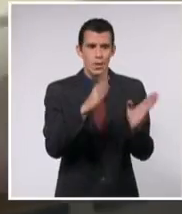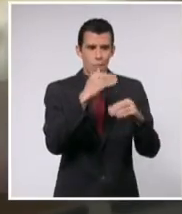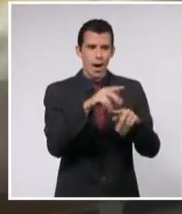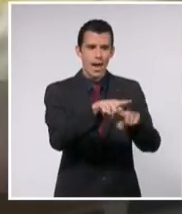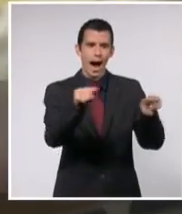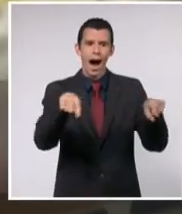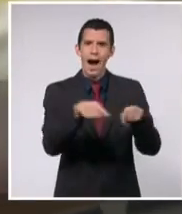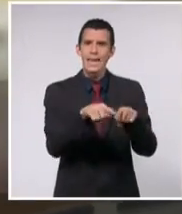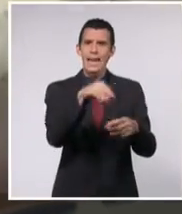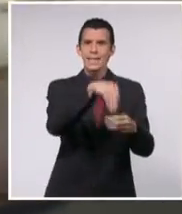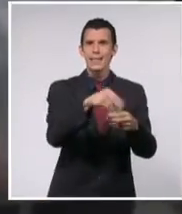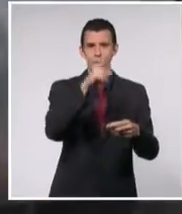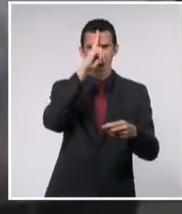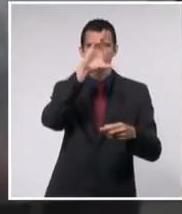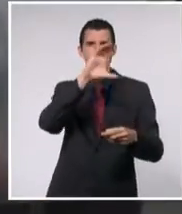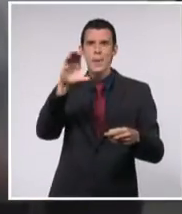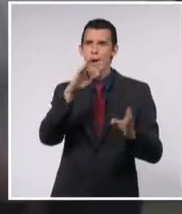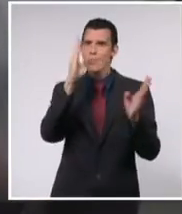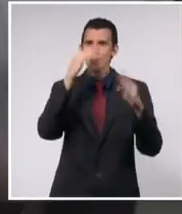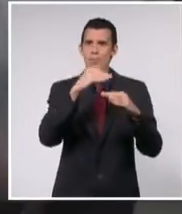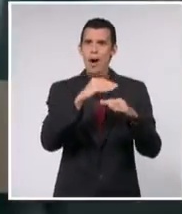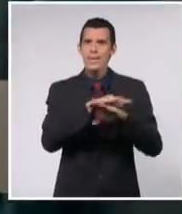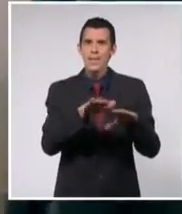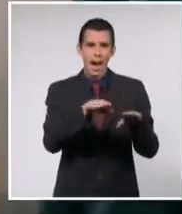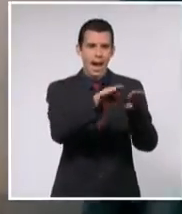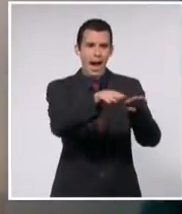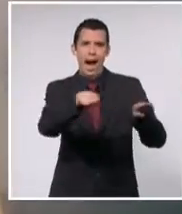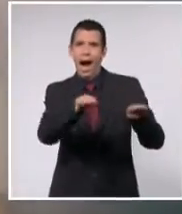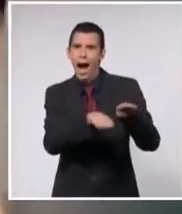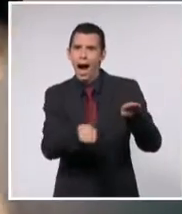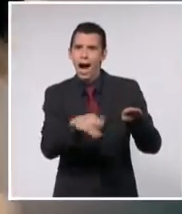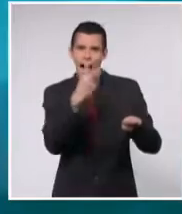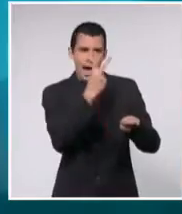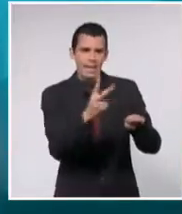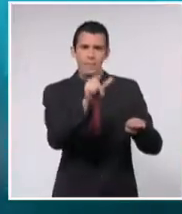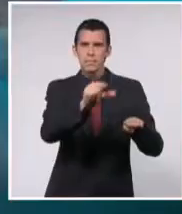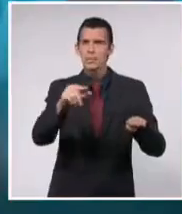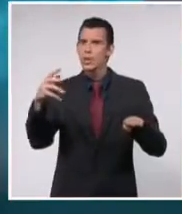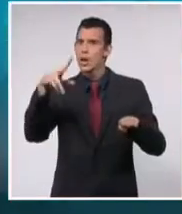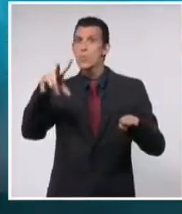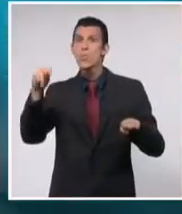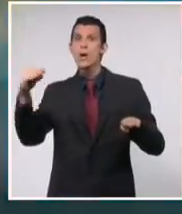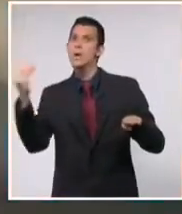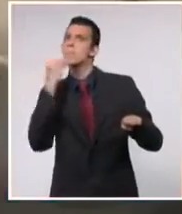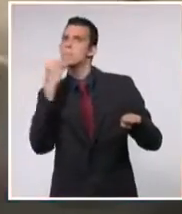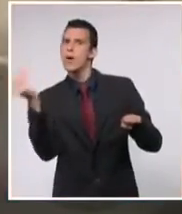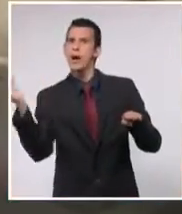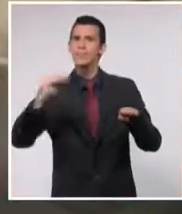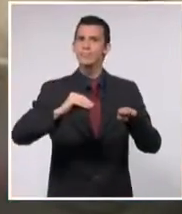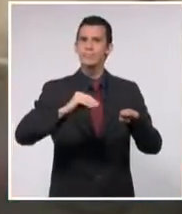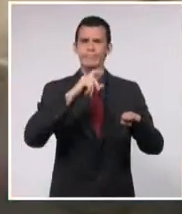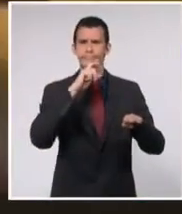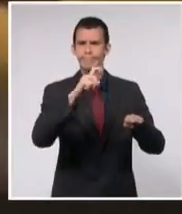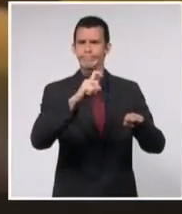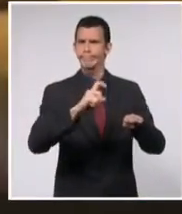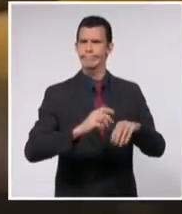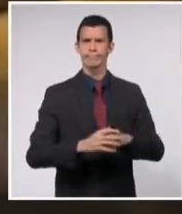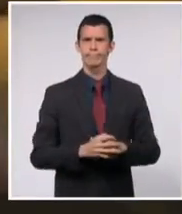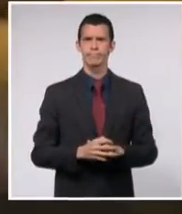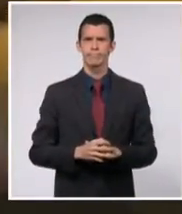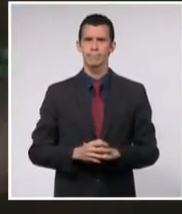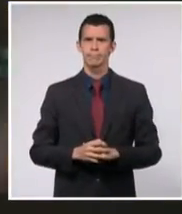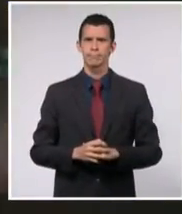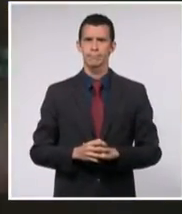medida que los casos de coronavirus continúan aumentando. La realidad es que el aumento de los nuevos casos está complicando todo